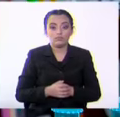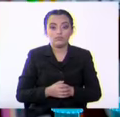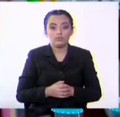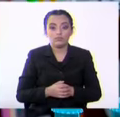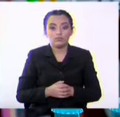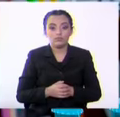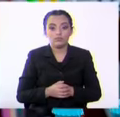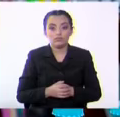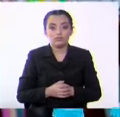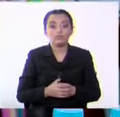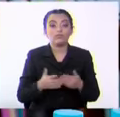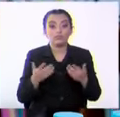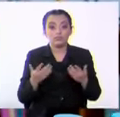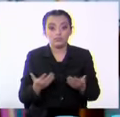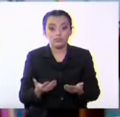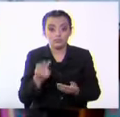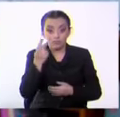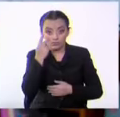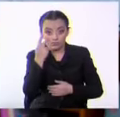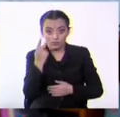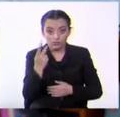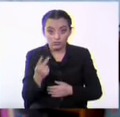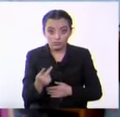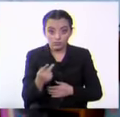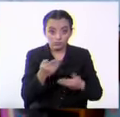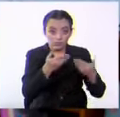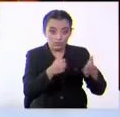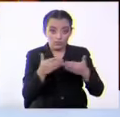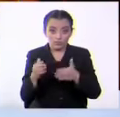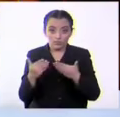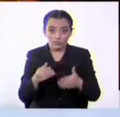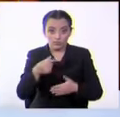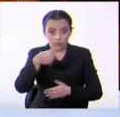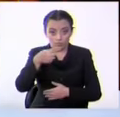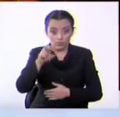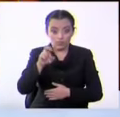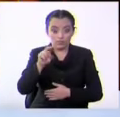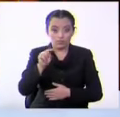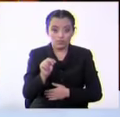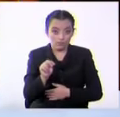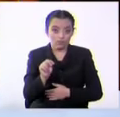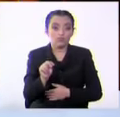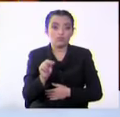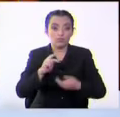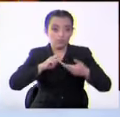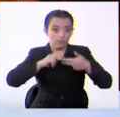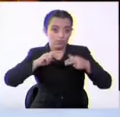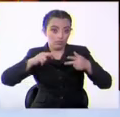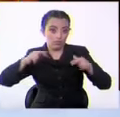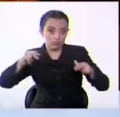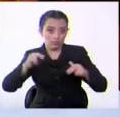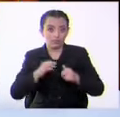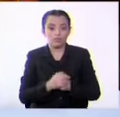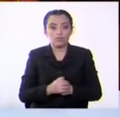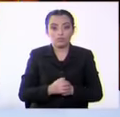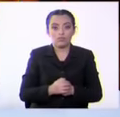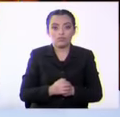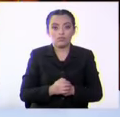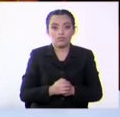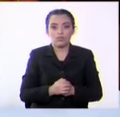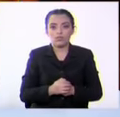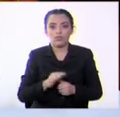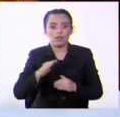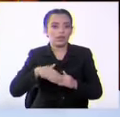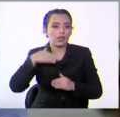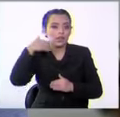tiene mucho que ver con la variabilidad genética. En una próxima clase vamos a abordar todas las pruebas